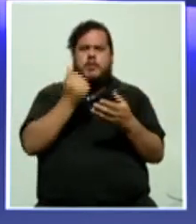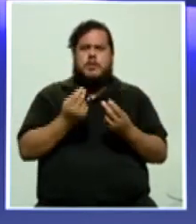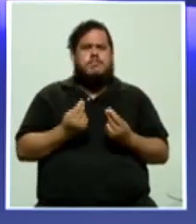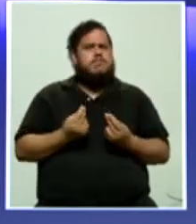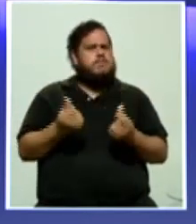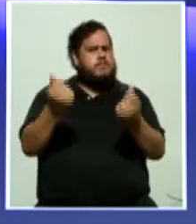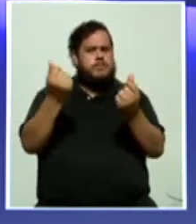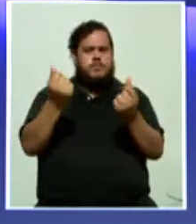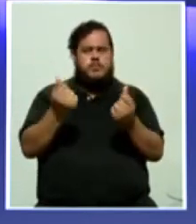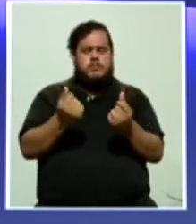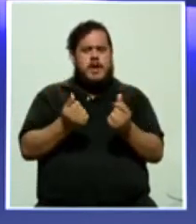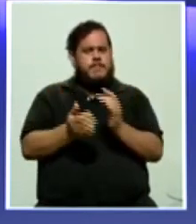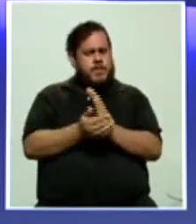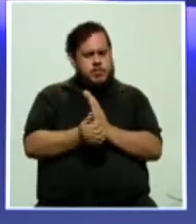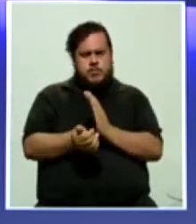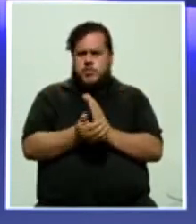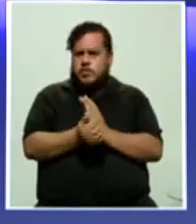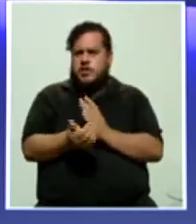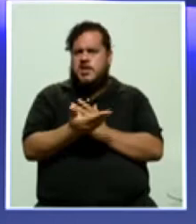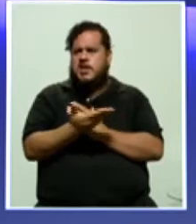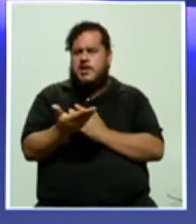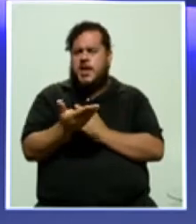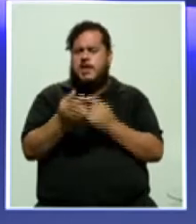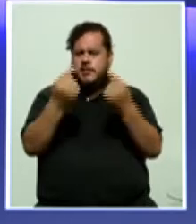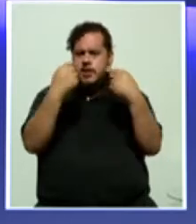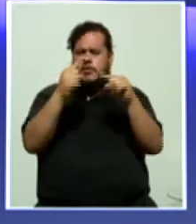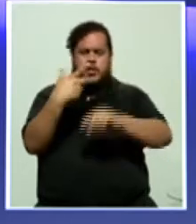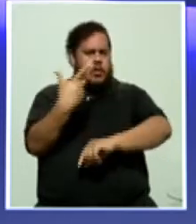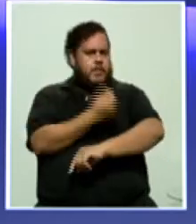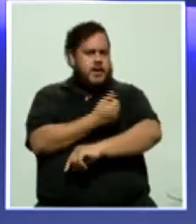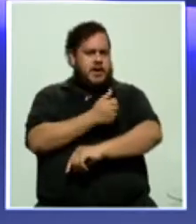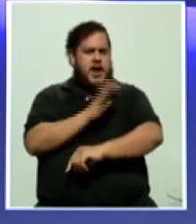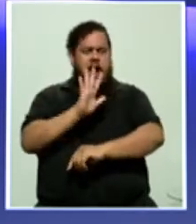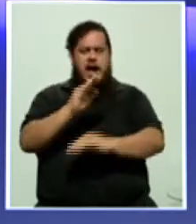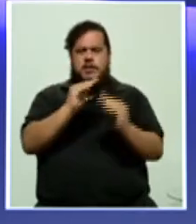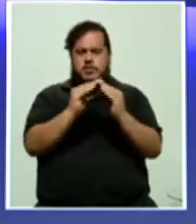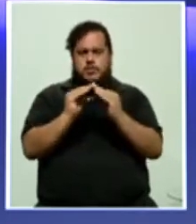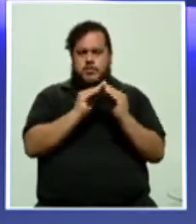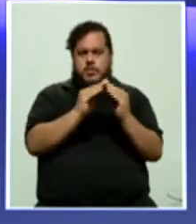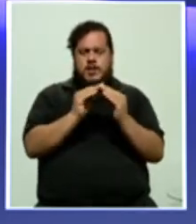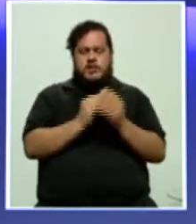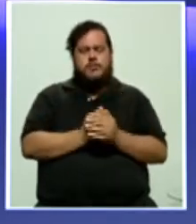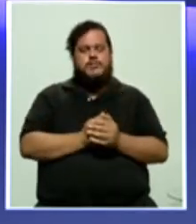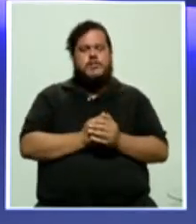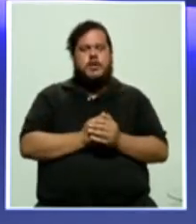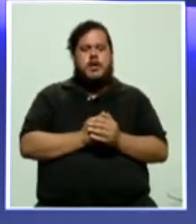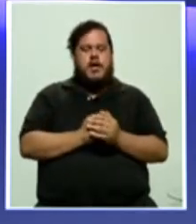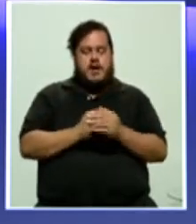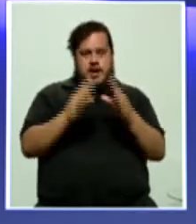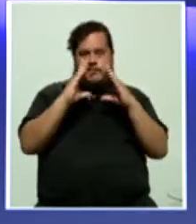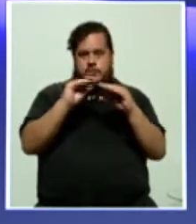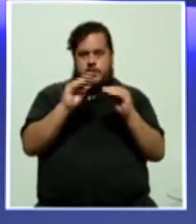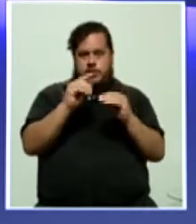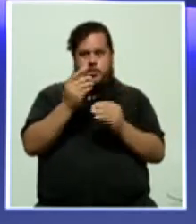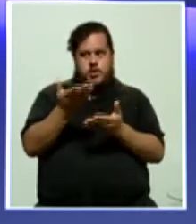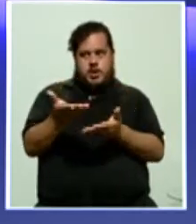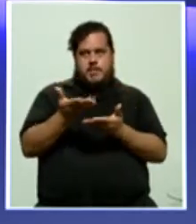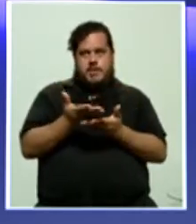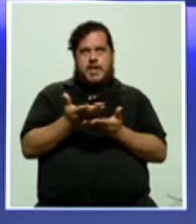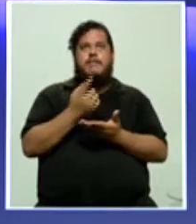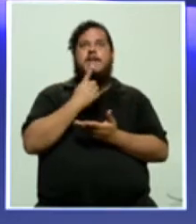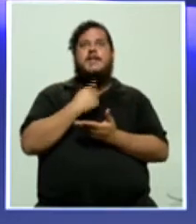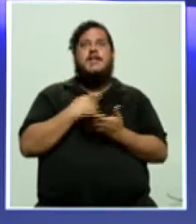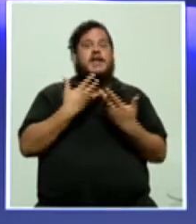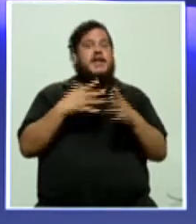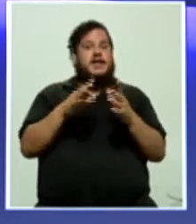y eficacia con que está logrando vacunar a su población. Los datos que tengo a mano me dicen que ya